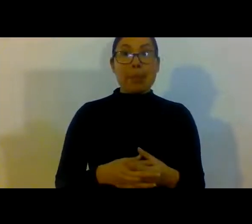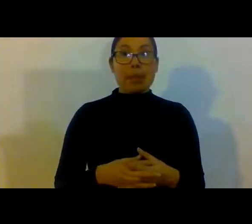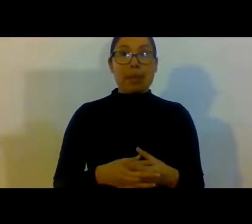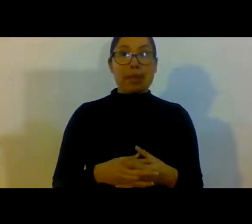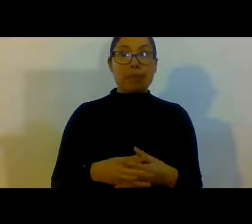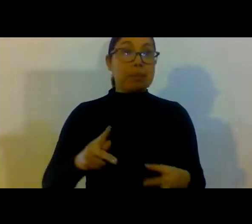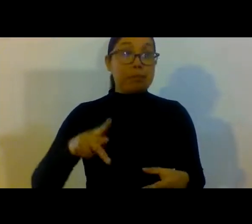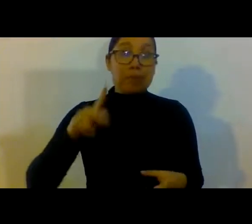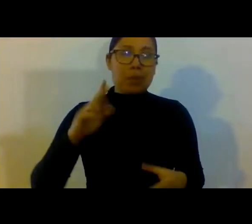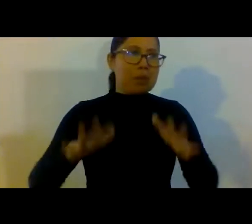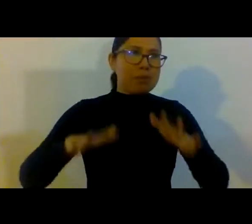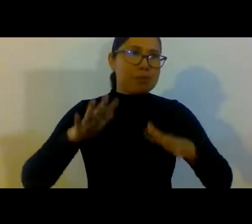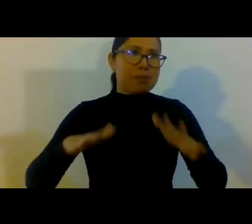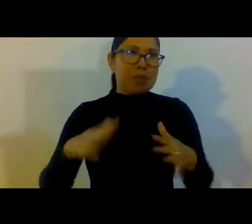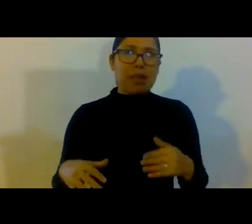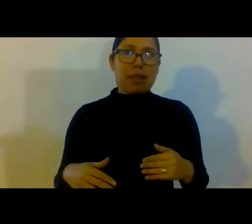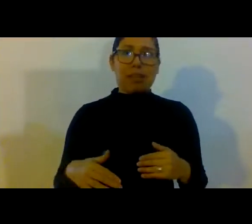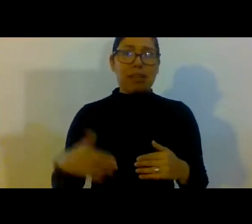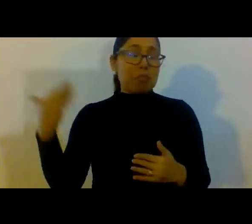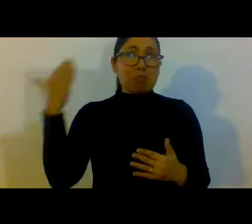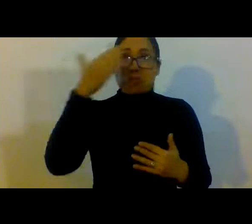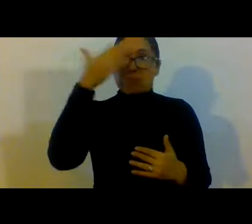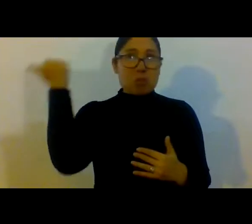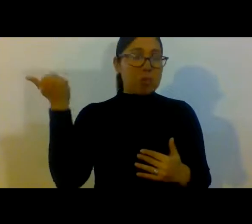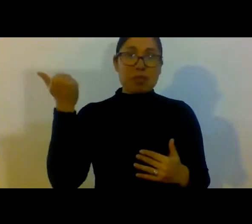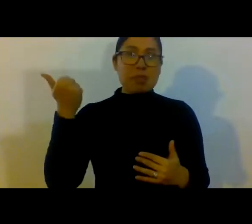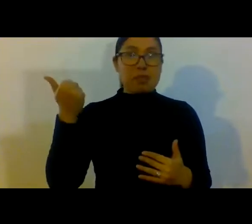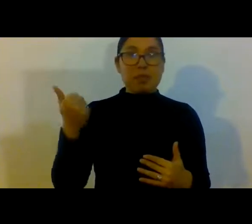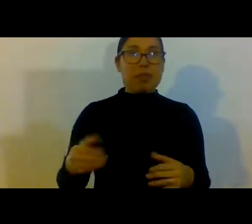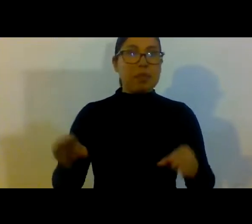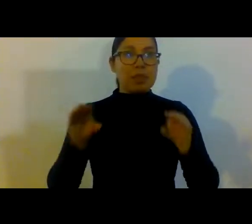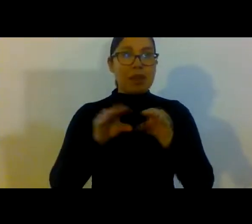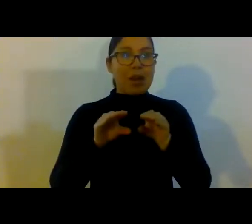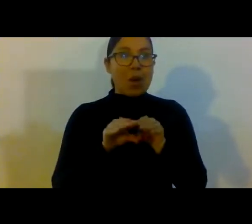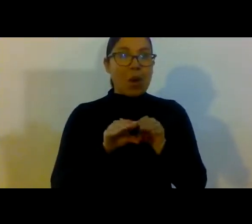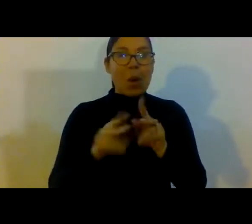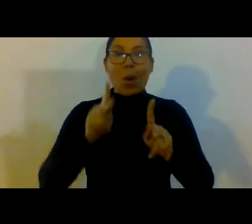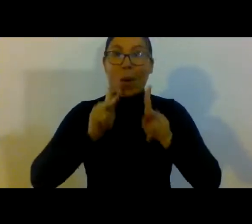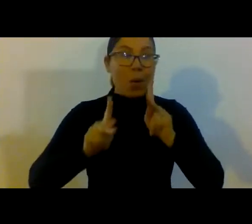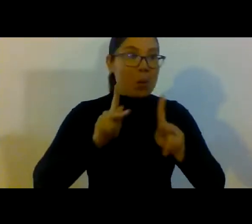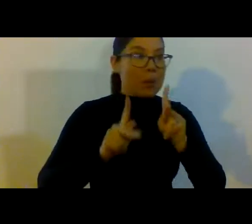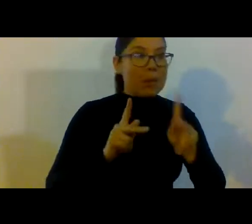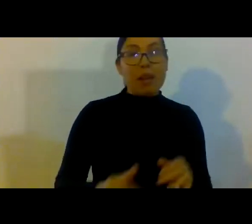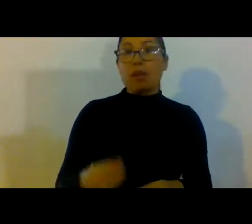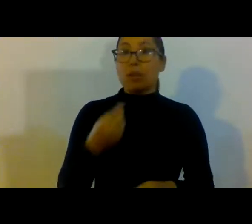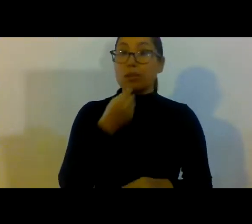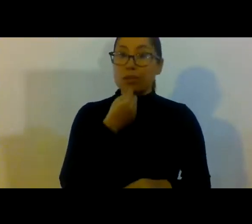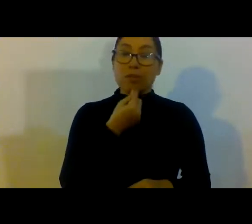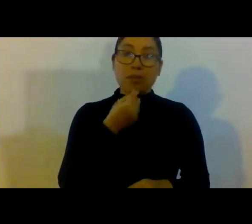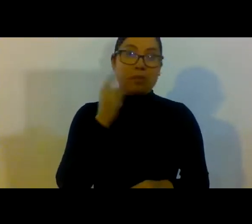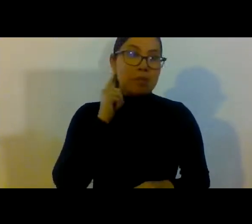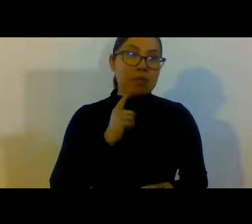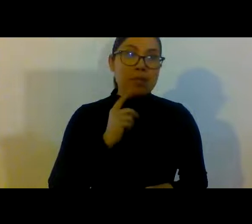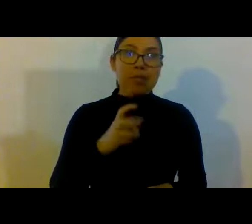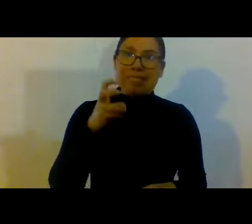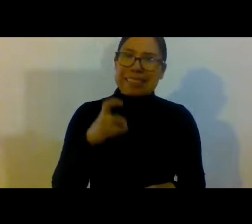es normal que a veces no sepamos cómo abordarlo. Entonces la lectura nos puede llevar a eso, a poder identificar, a poder abordarlo.